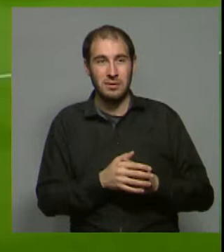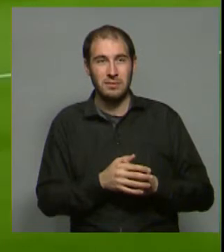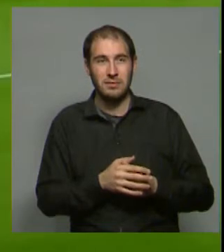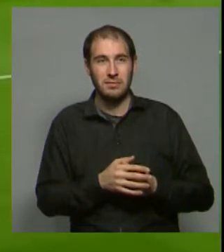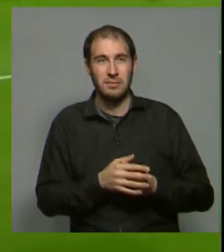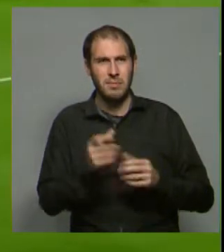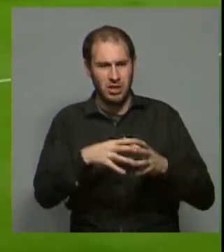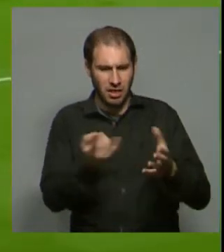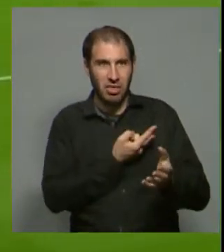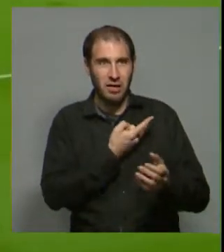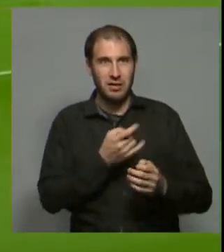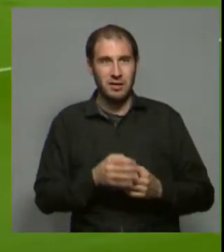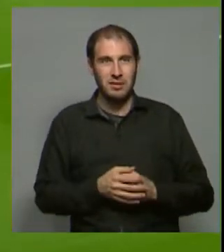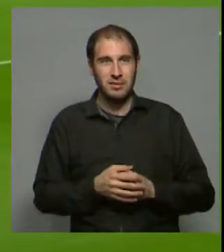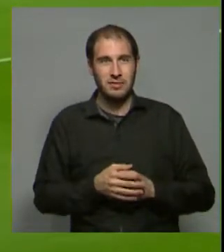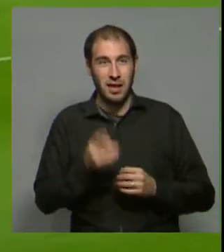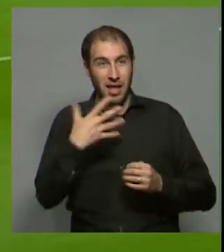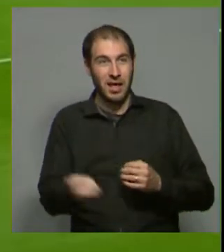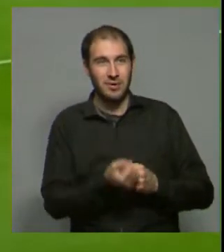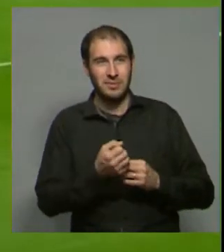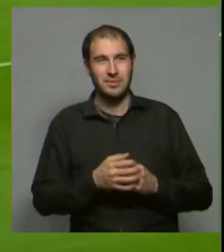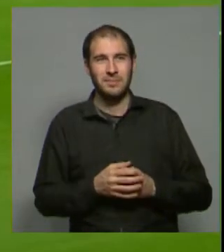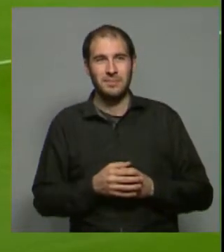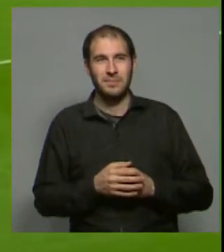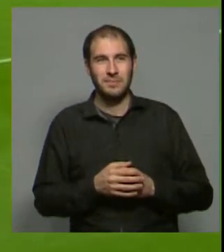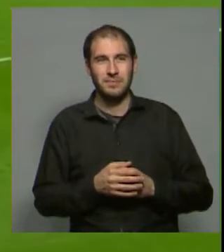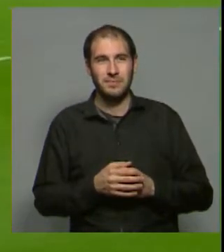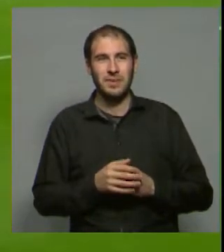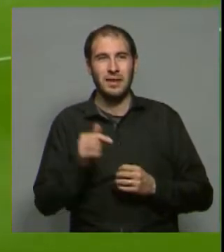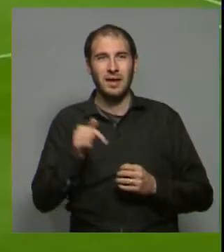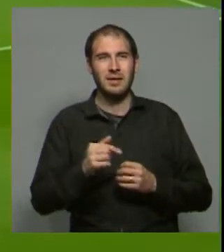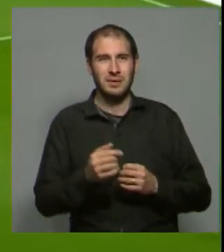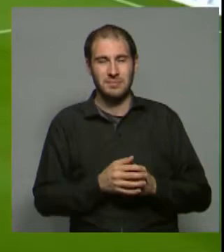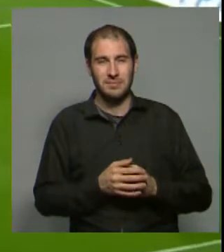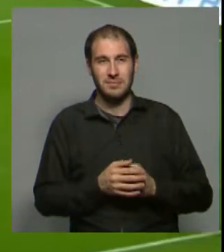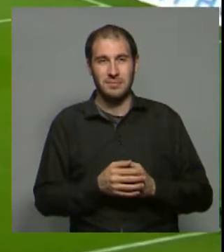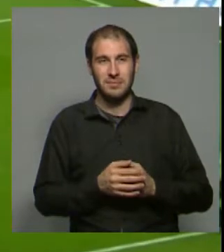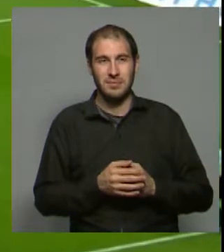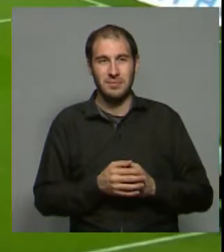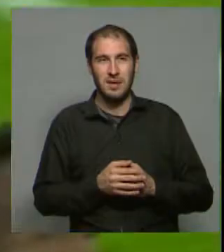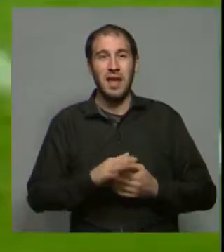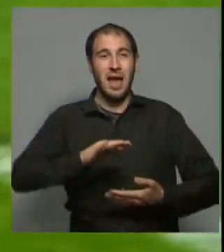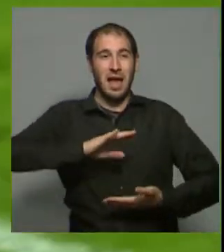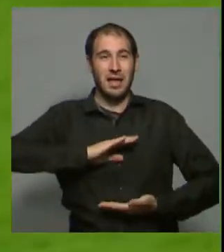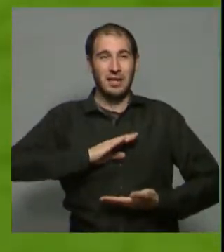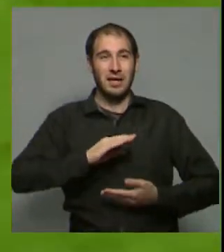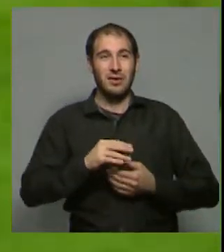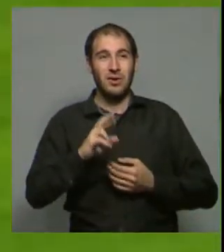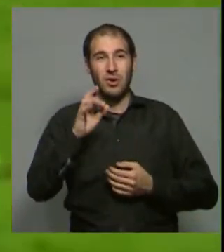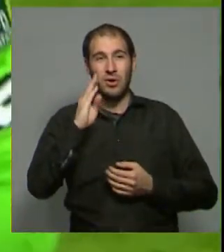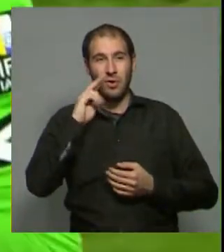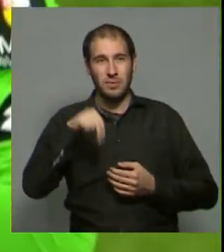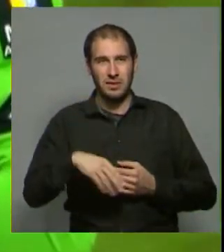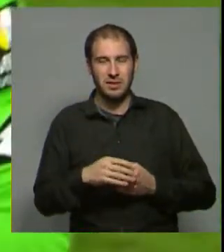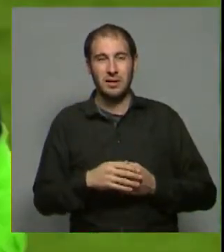Epa, ¿dónde está la pelota? Ahí la encontró. Bueno, esto le pasó a el arquero Robin Sandberg